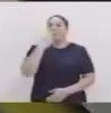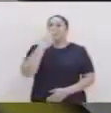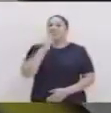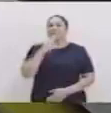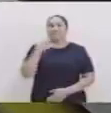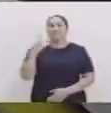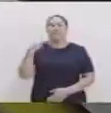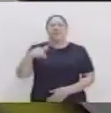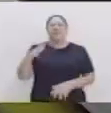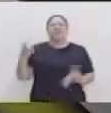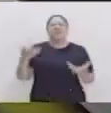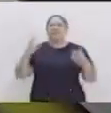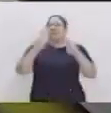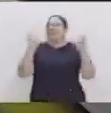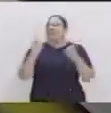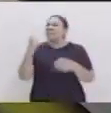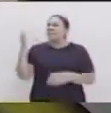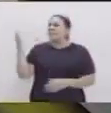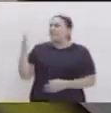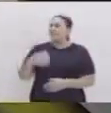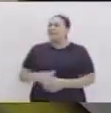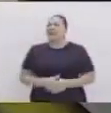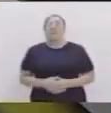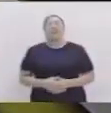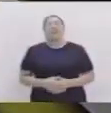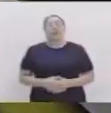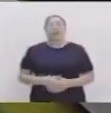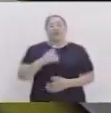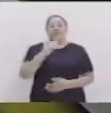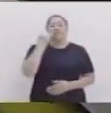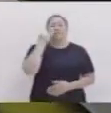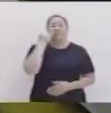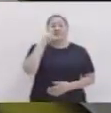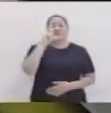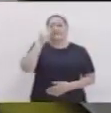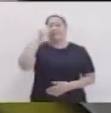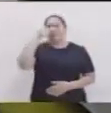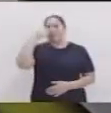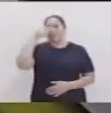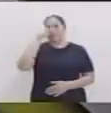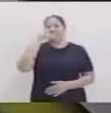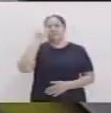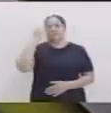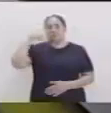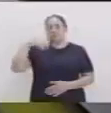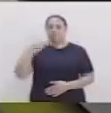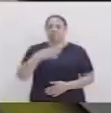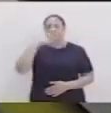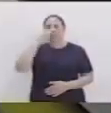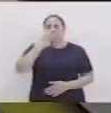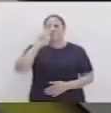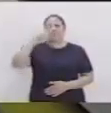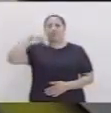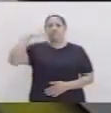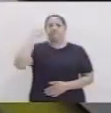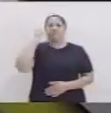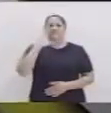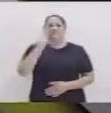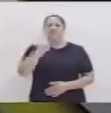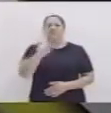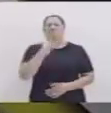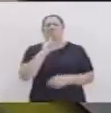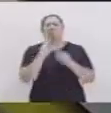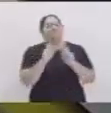el tema de hoy? Gracias. El día de hoy vamos a estar viendo dilatación térmica. Dilatación térmica es, ¿alguna vez se han preguntado, por ejemplo,